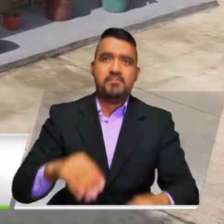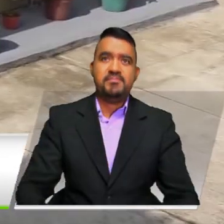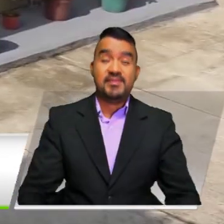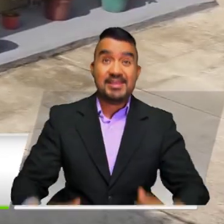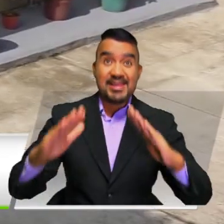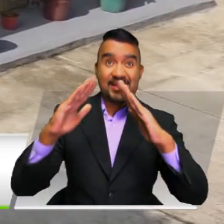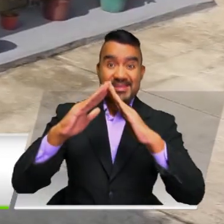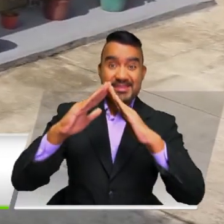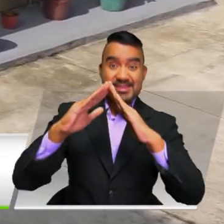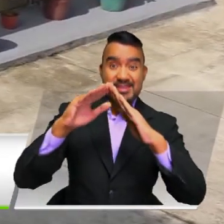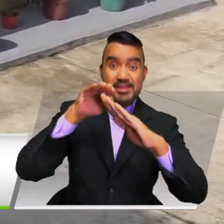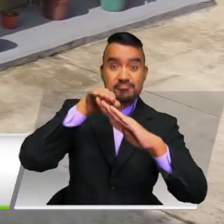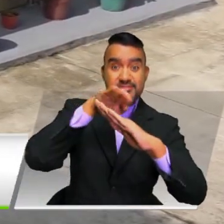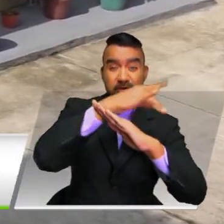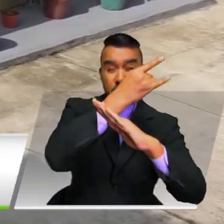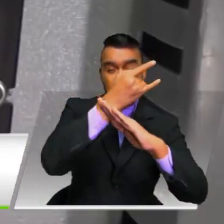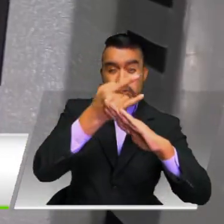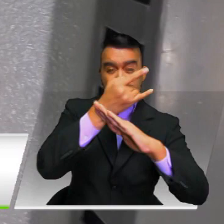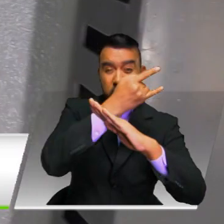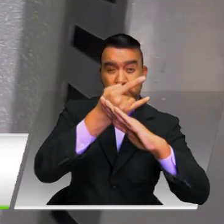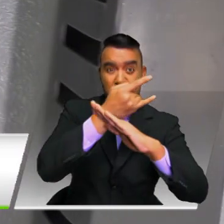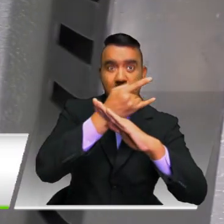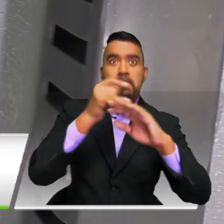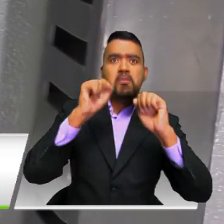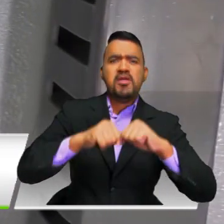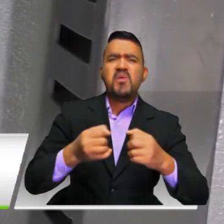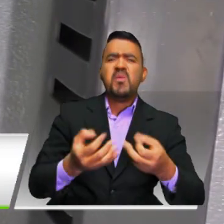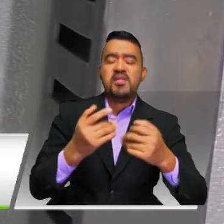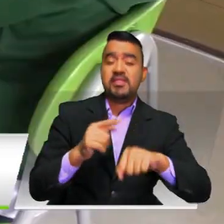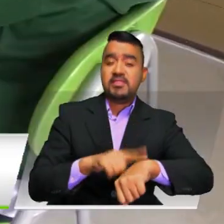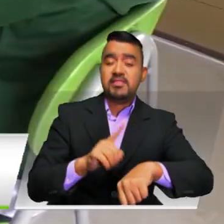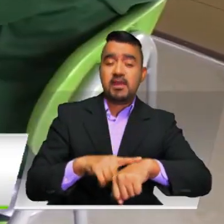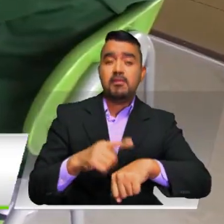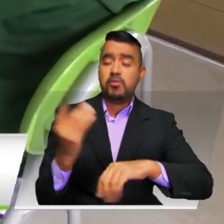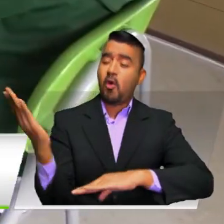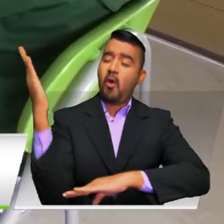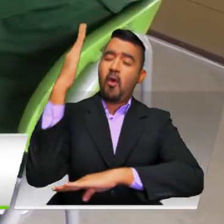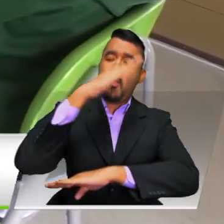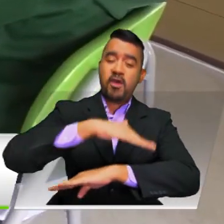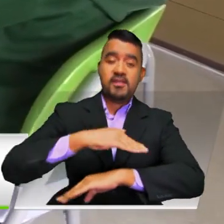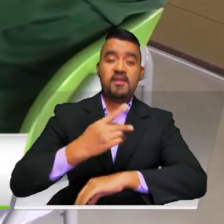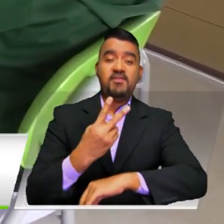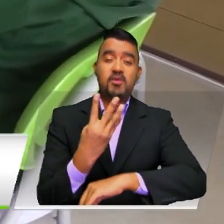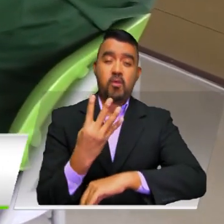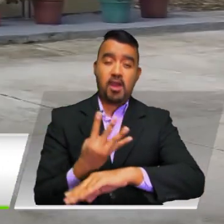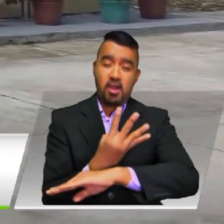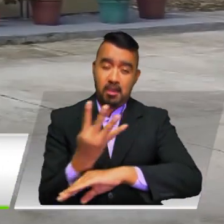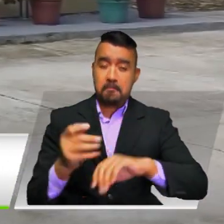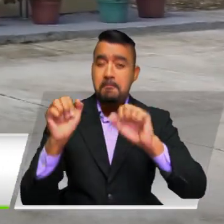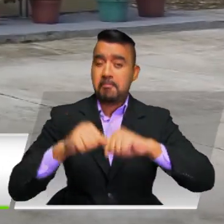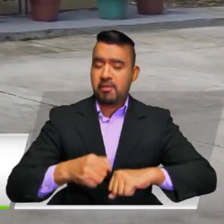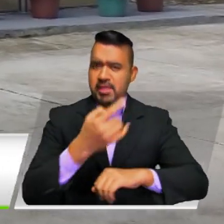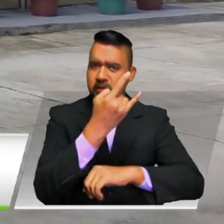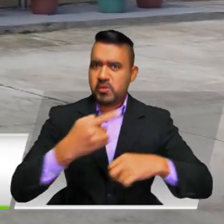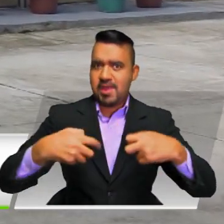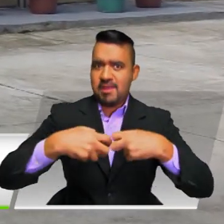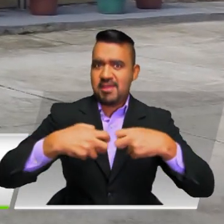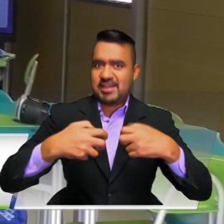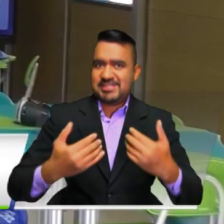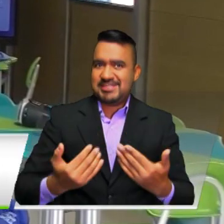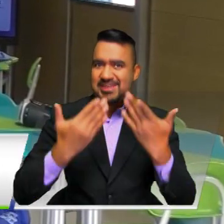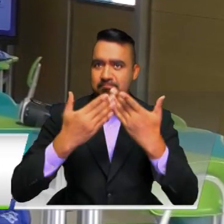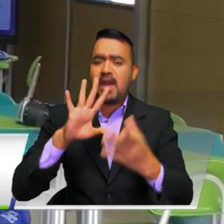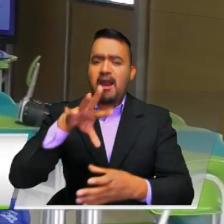una autonomía de 24 horas de energía. Además, hacen parte del programa Energía para Aprender, que busca nivelar